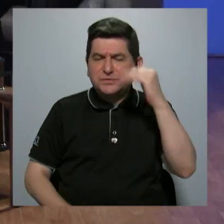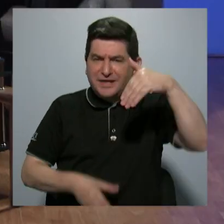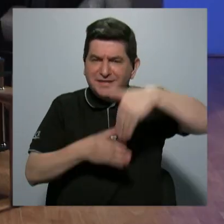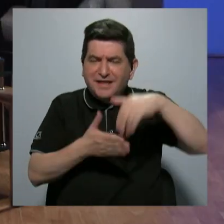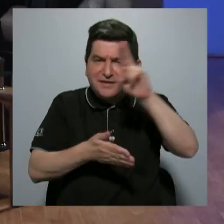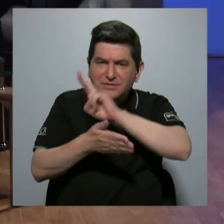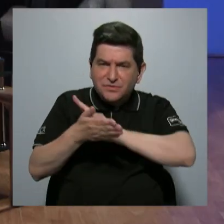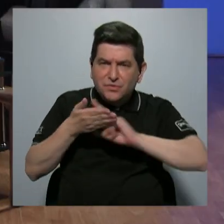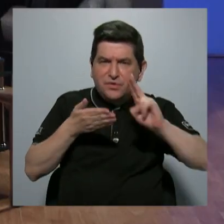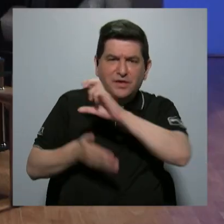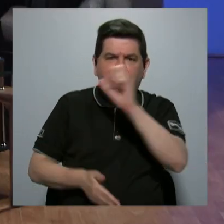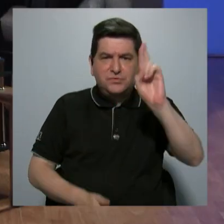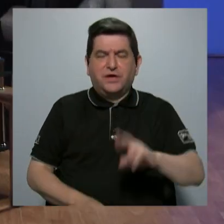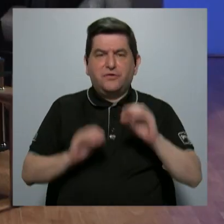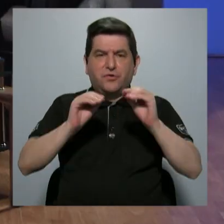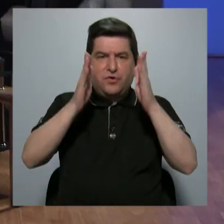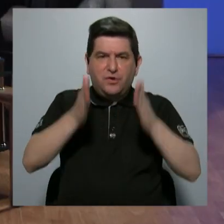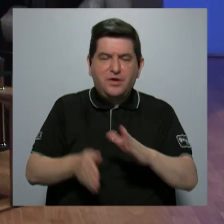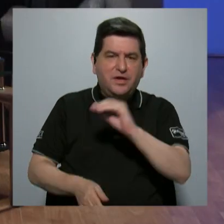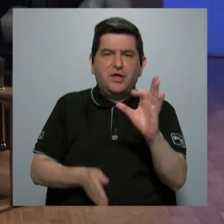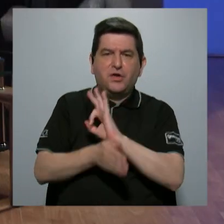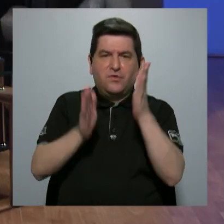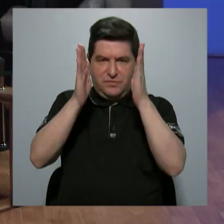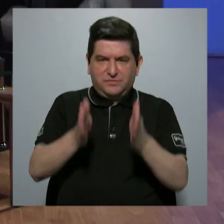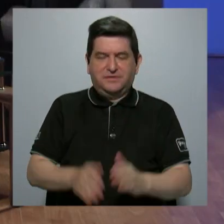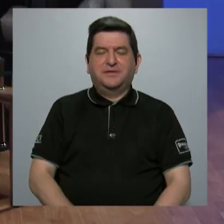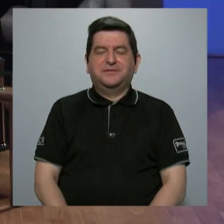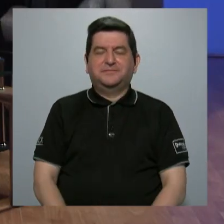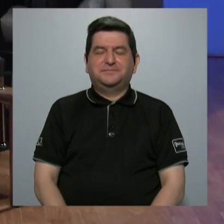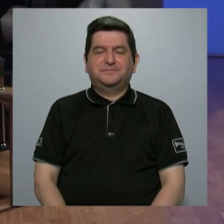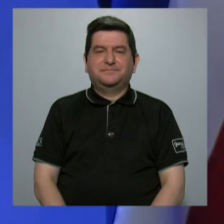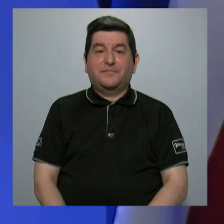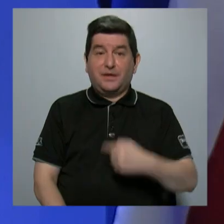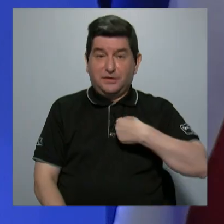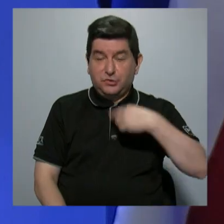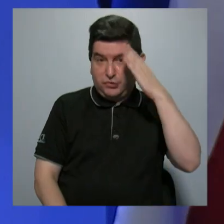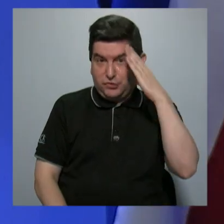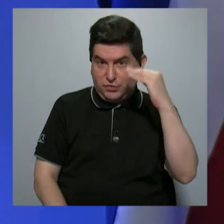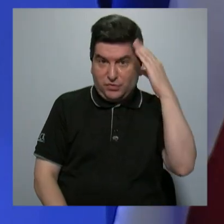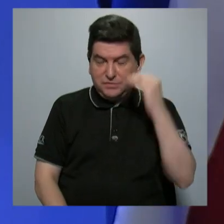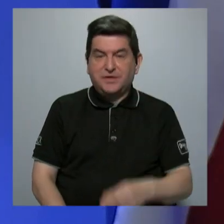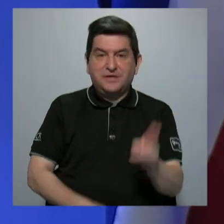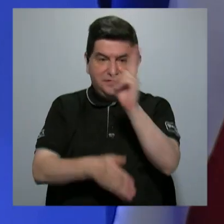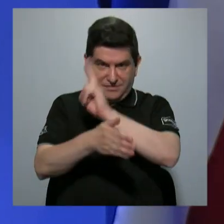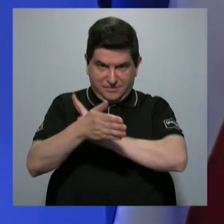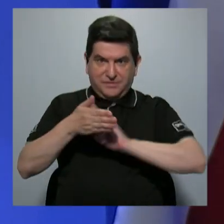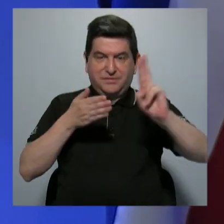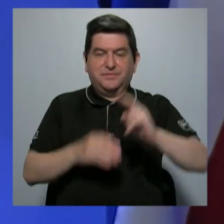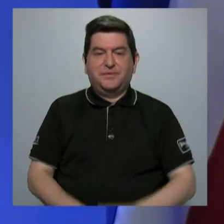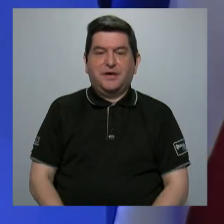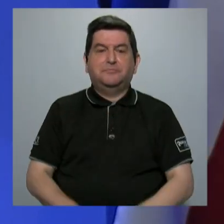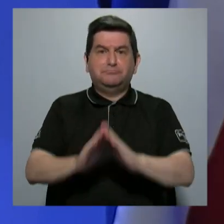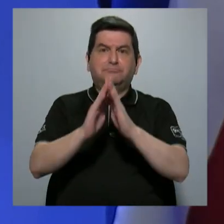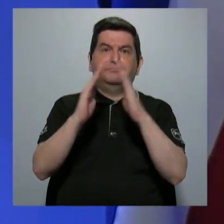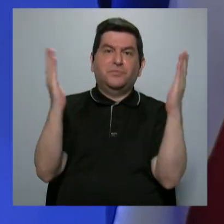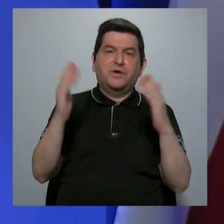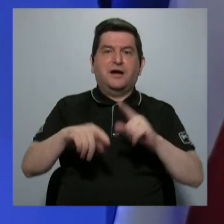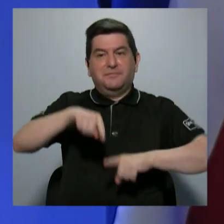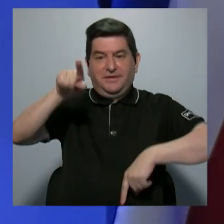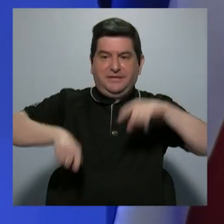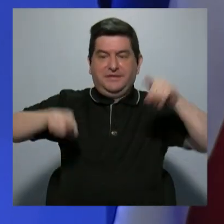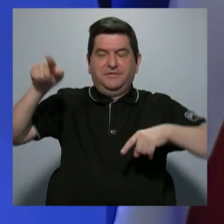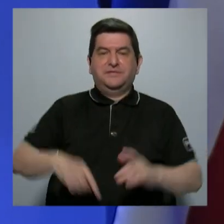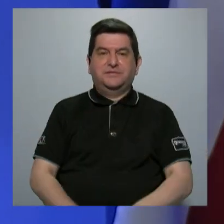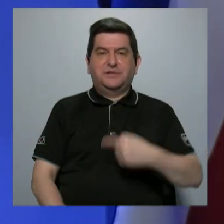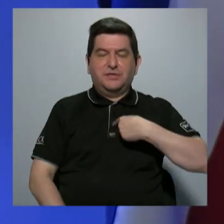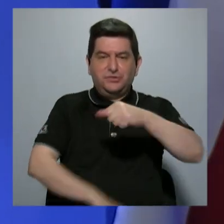Universidad de Costa Rica como docente y funcionaria. Gracias. Sí, mi experiencia en la universidad es amplia y es diversa.